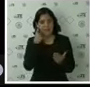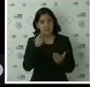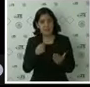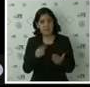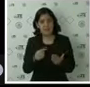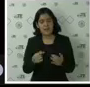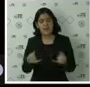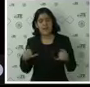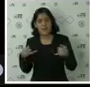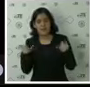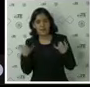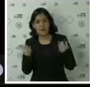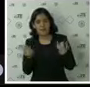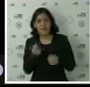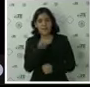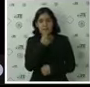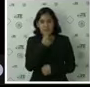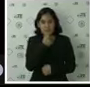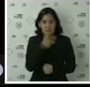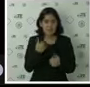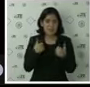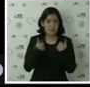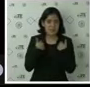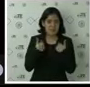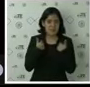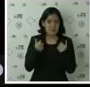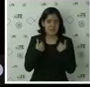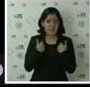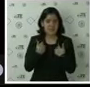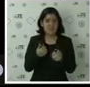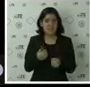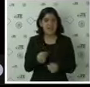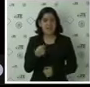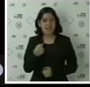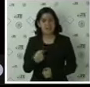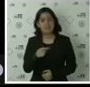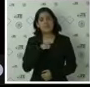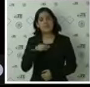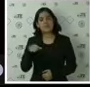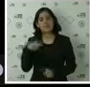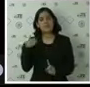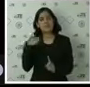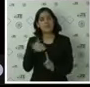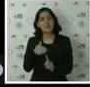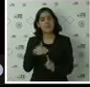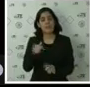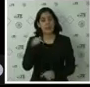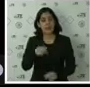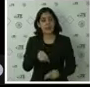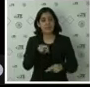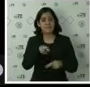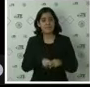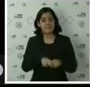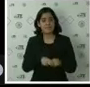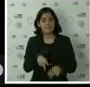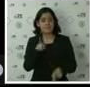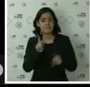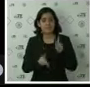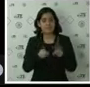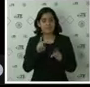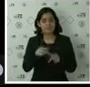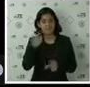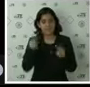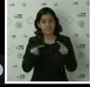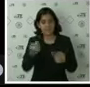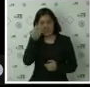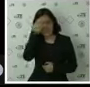niñas, niños, jóvenes y adolescentes, porque buscamos tener expertos, buscamos sentar gente que nos ayude, que nos oriente